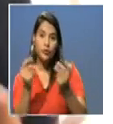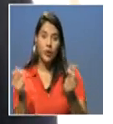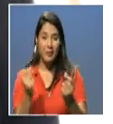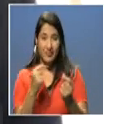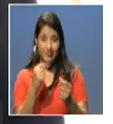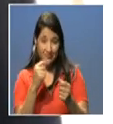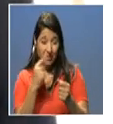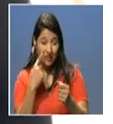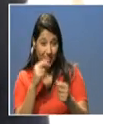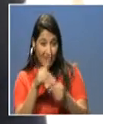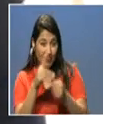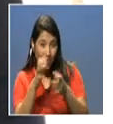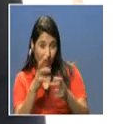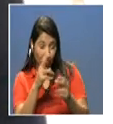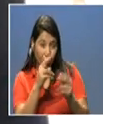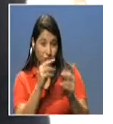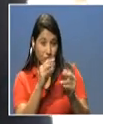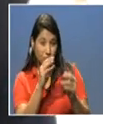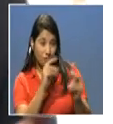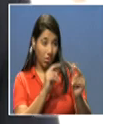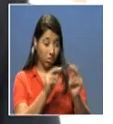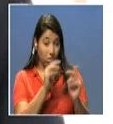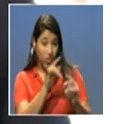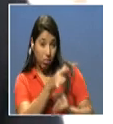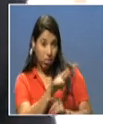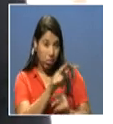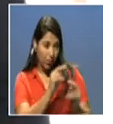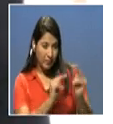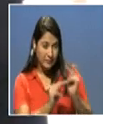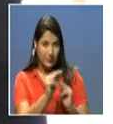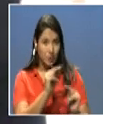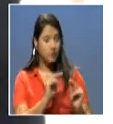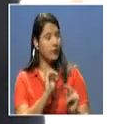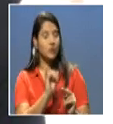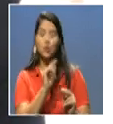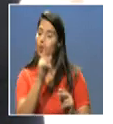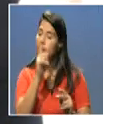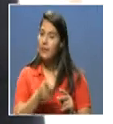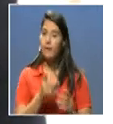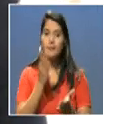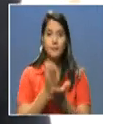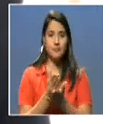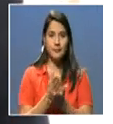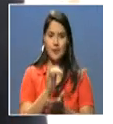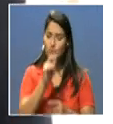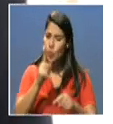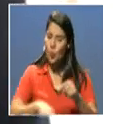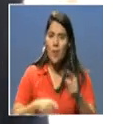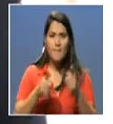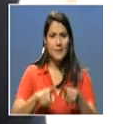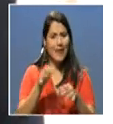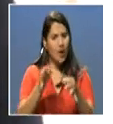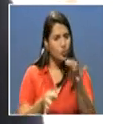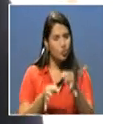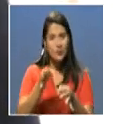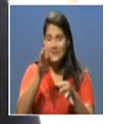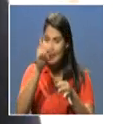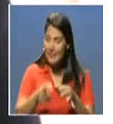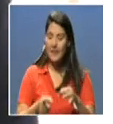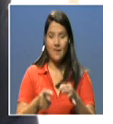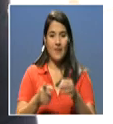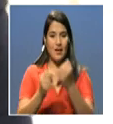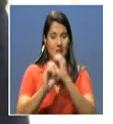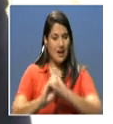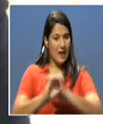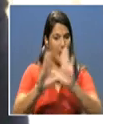Cruz se le estaba cobrando una elección que él hizo, una votación que él hizo en ese caso, y eso no puede ser. La justicia tiene que ser independiente. La justicia